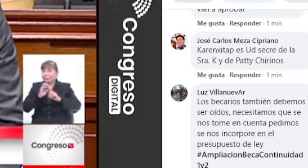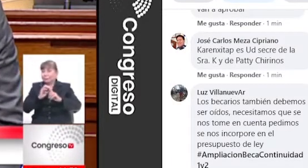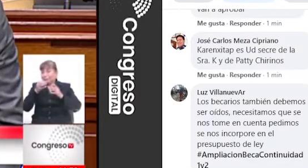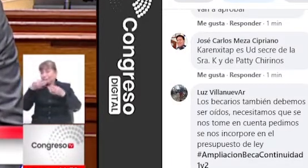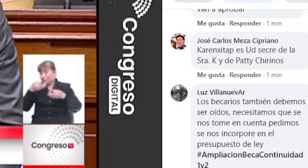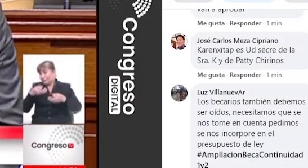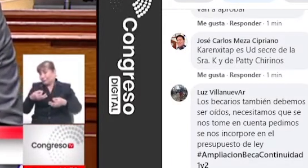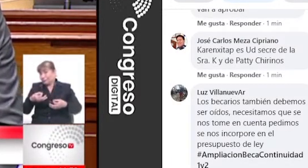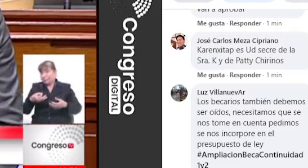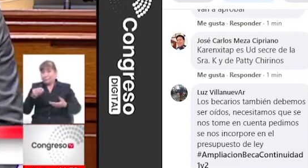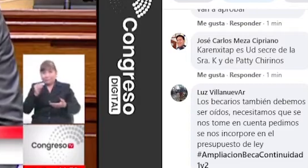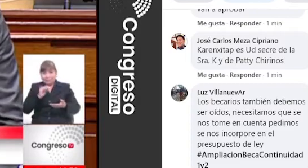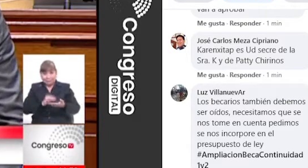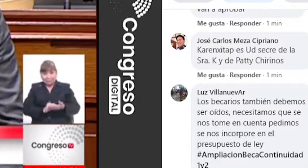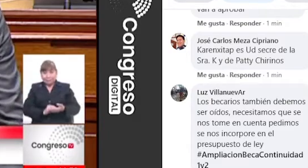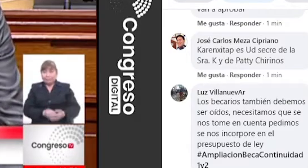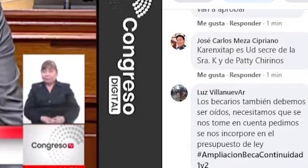Adicionalmente,